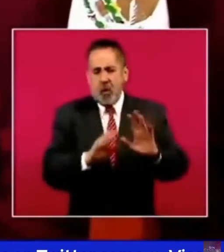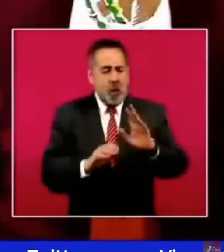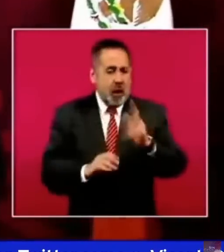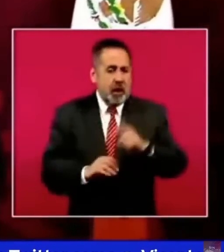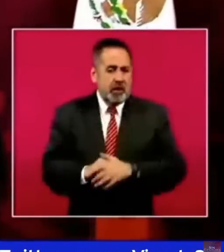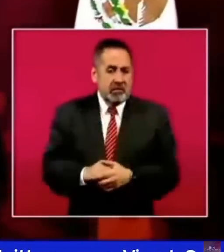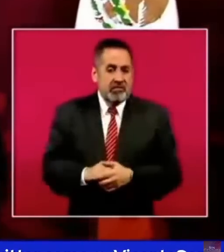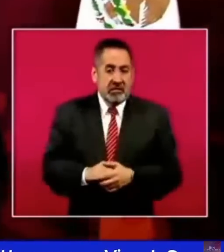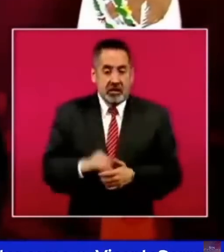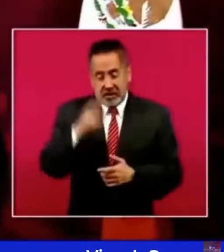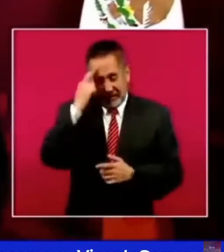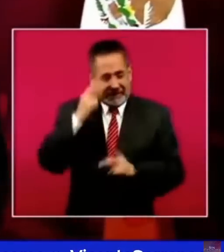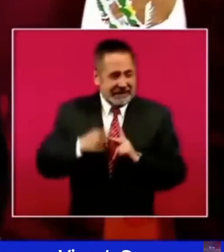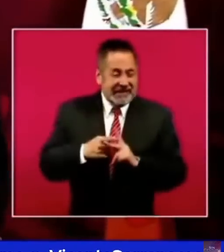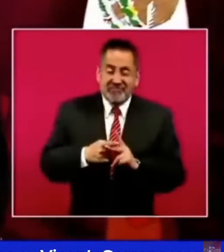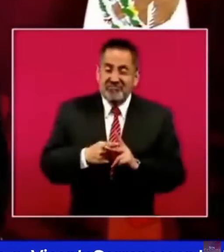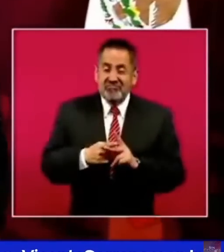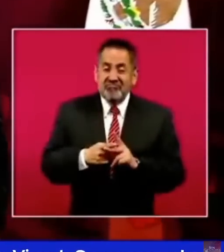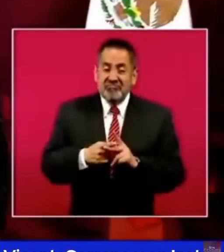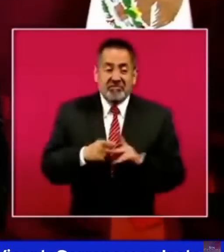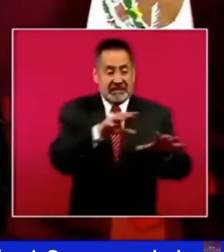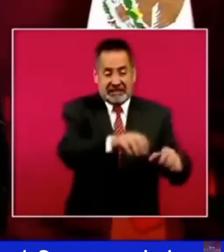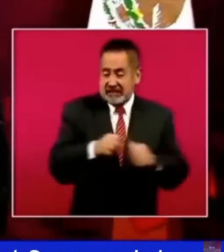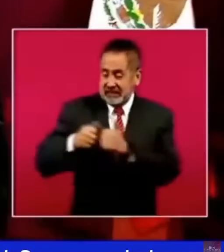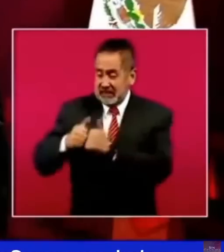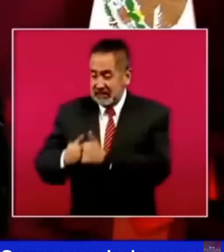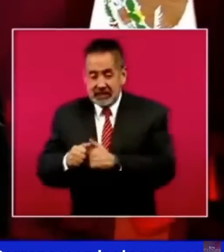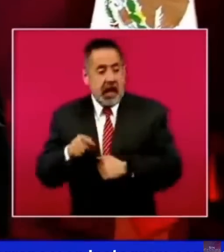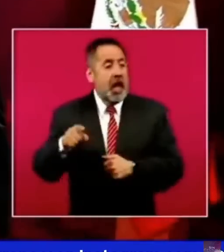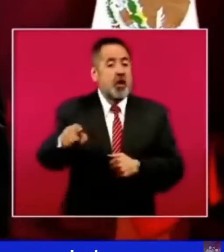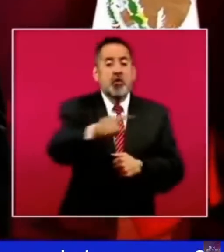Calculamos que iban a haber muchos muertos inocentes